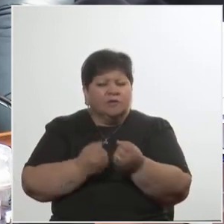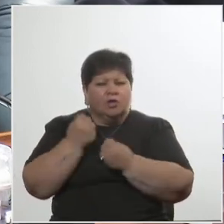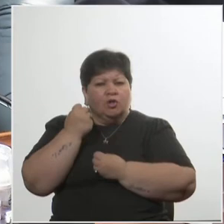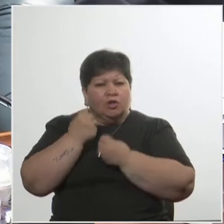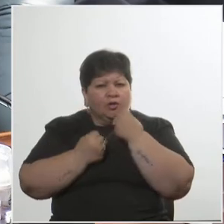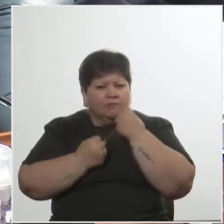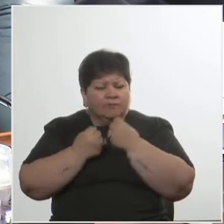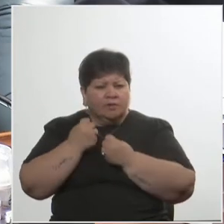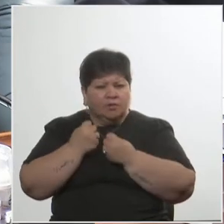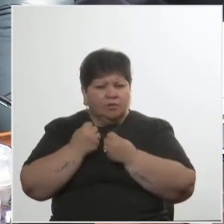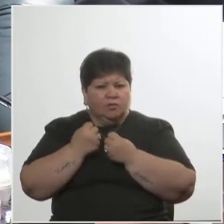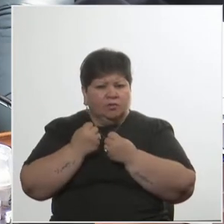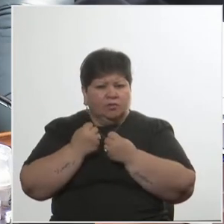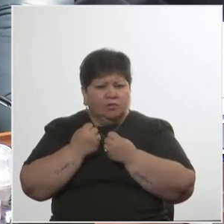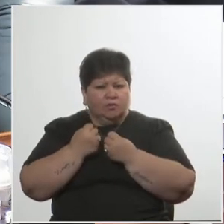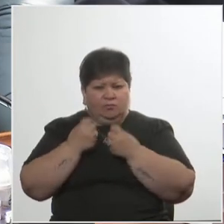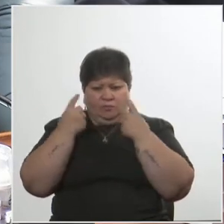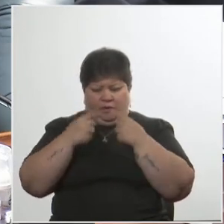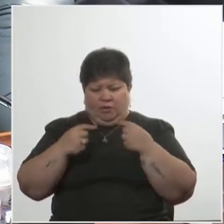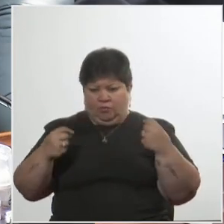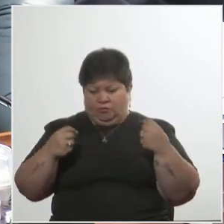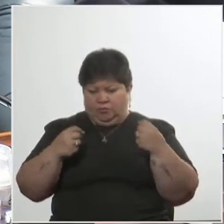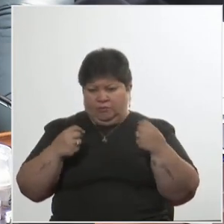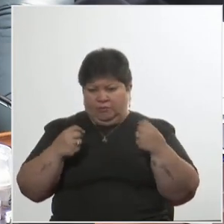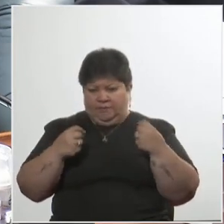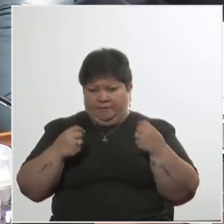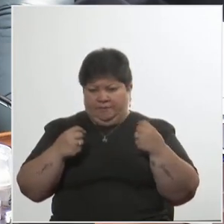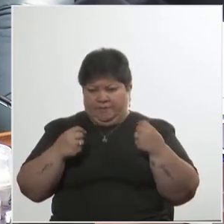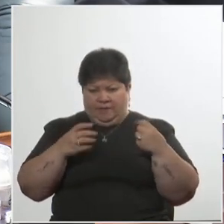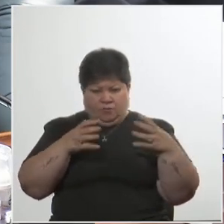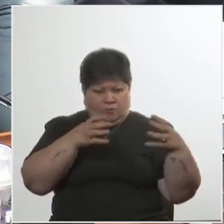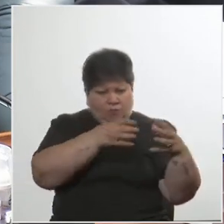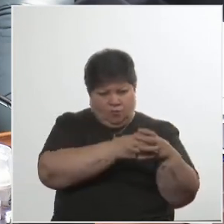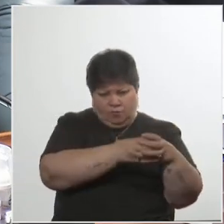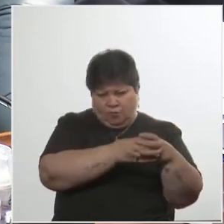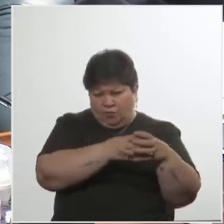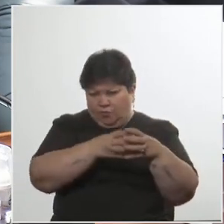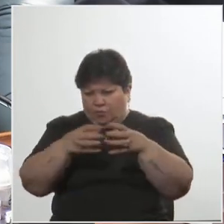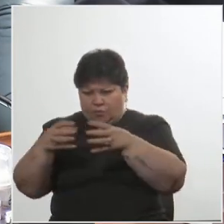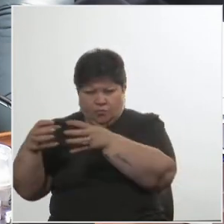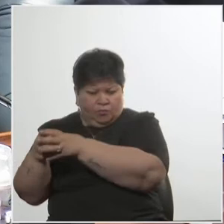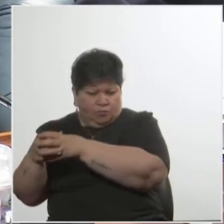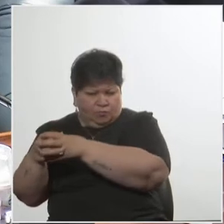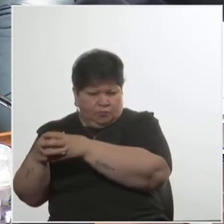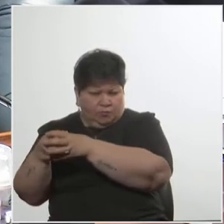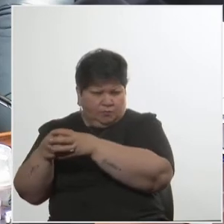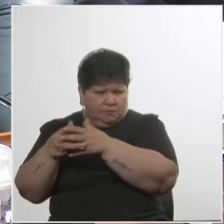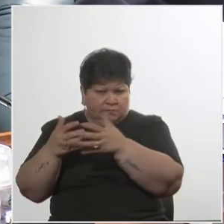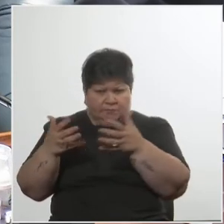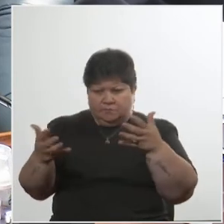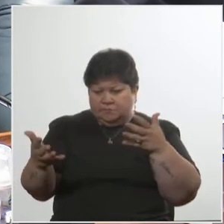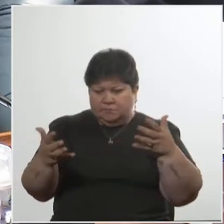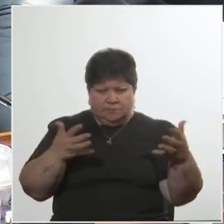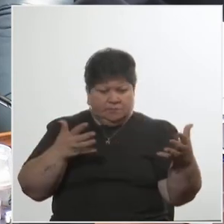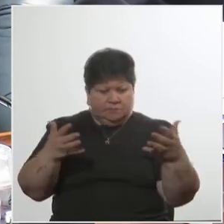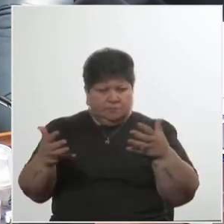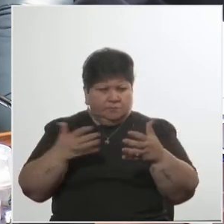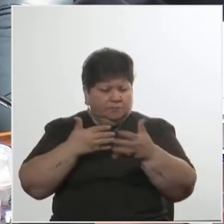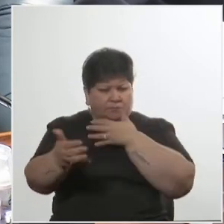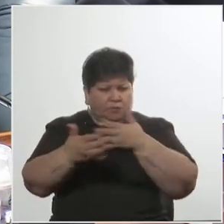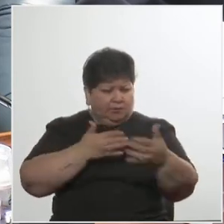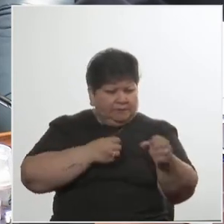de una acción que la genera entre un grupo armado del ámbito que sea de la orientación que sea